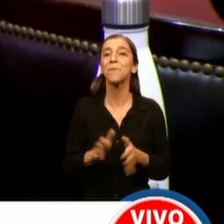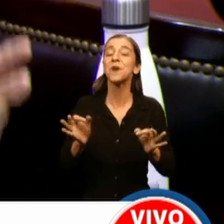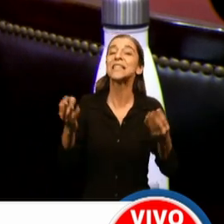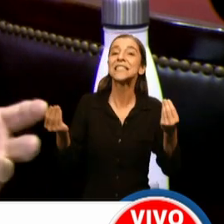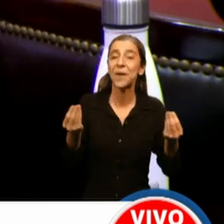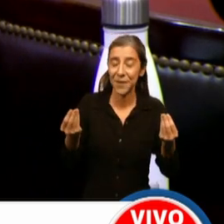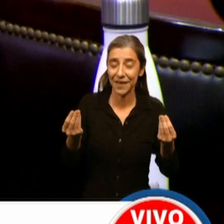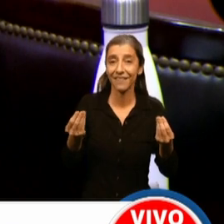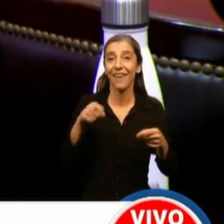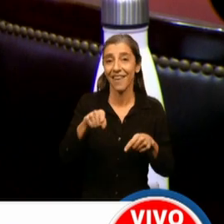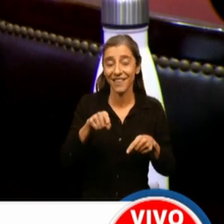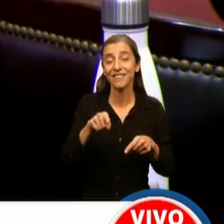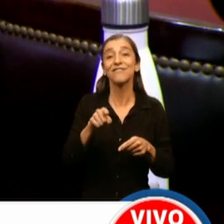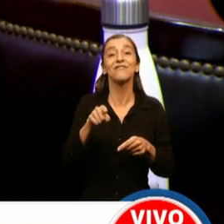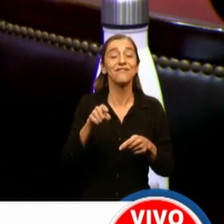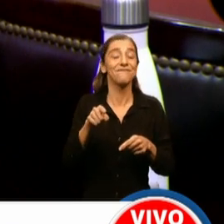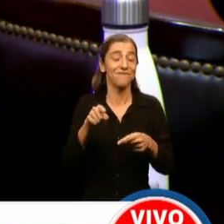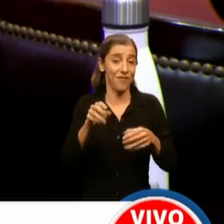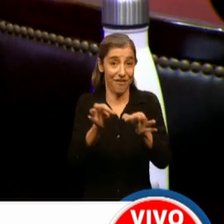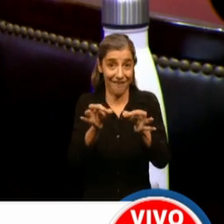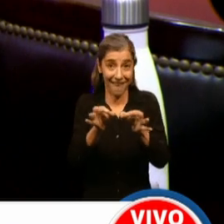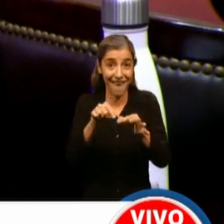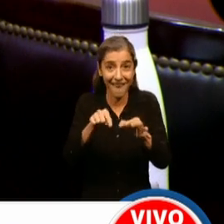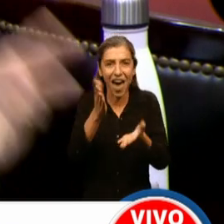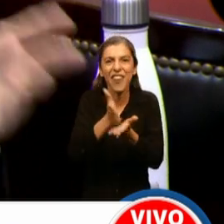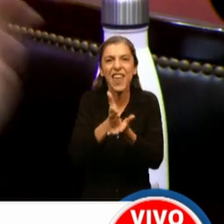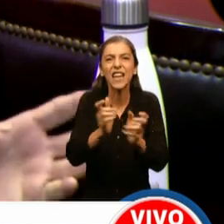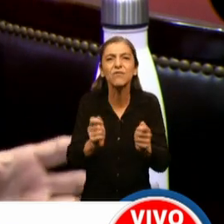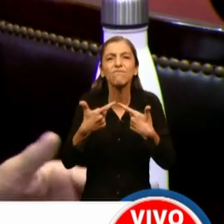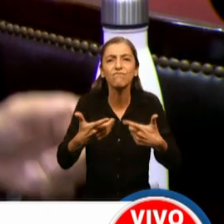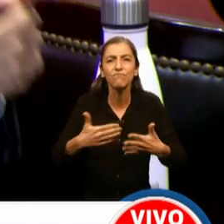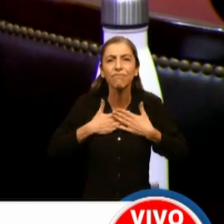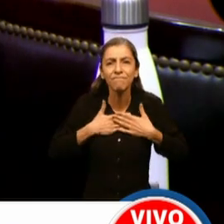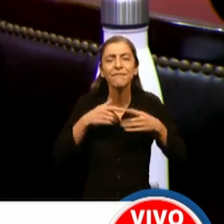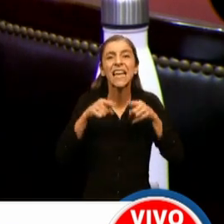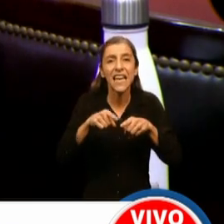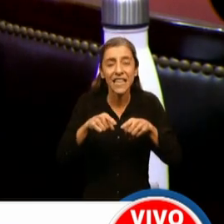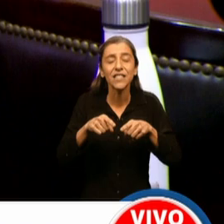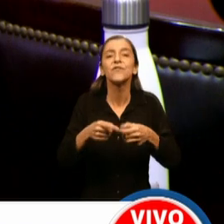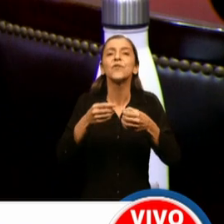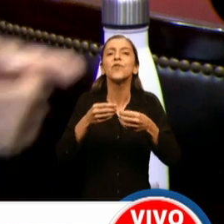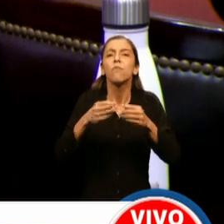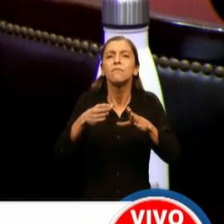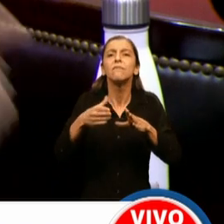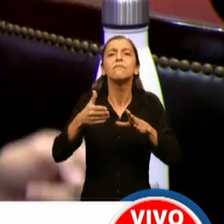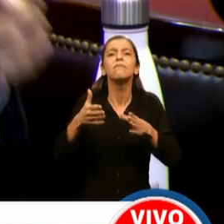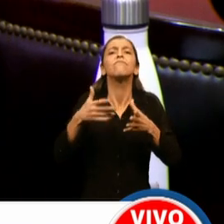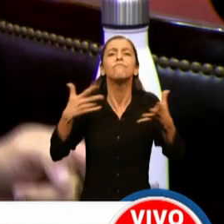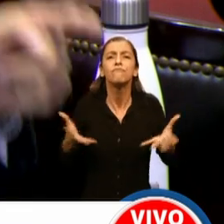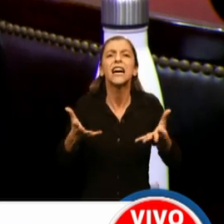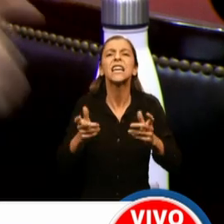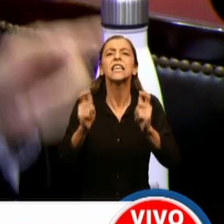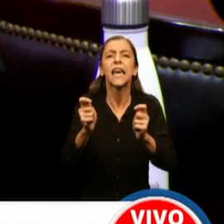de nuestros derechos soberanos sobre la isla malvinas fue impulsado por quien por el general